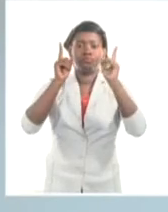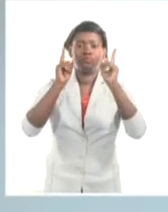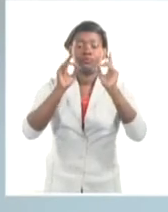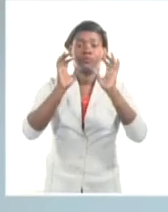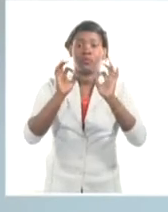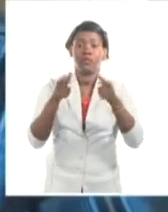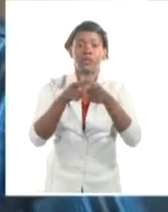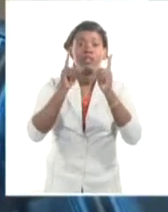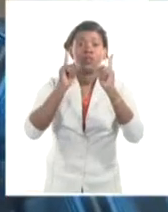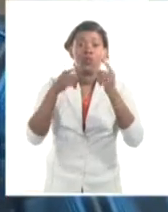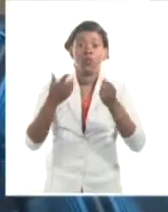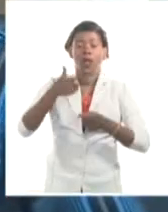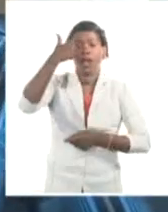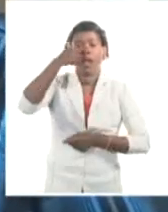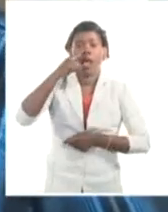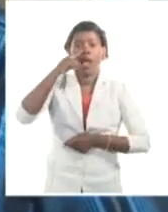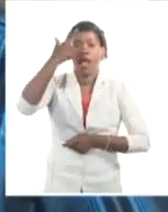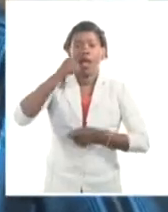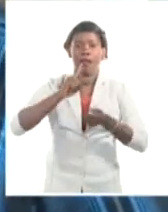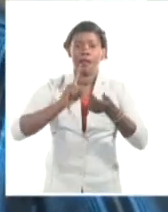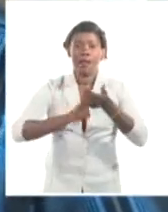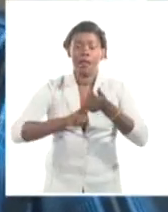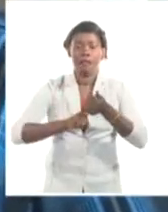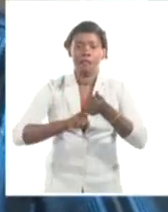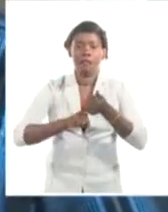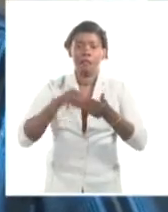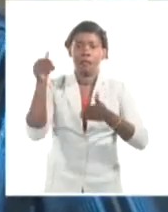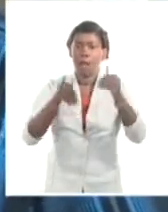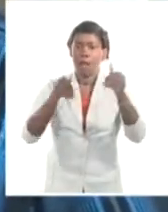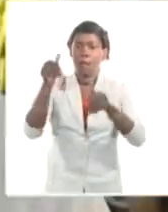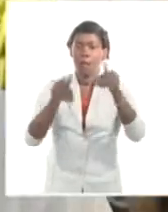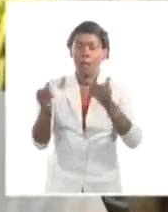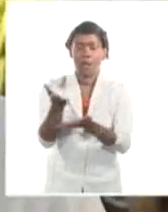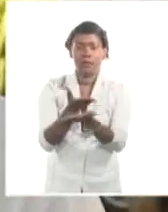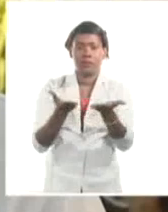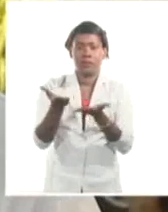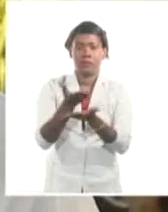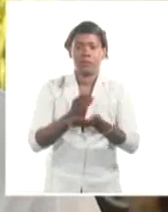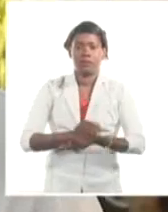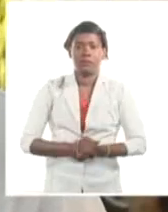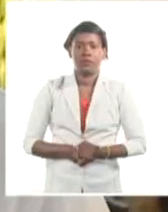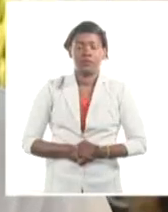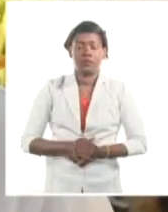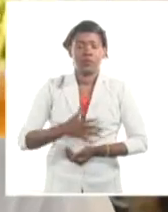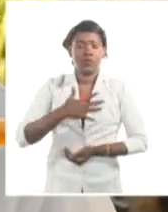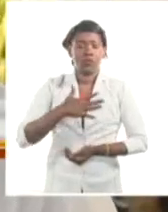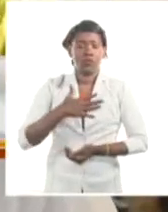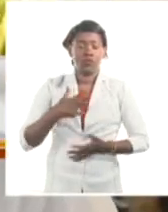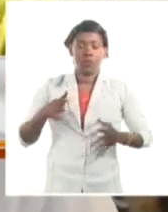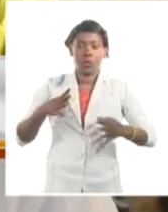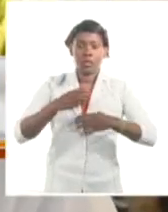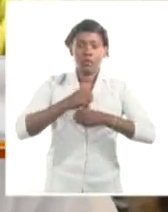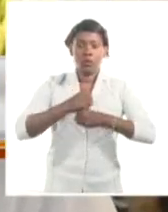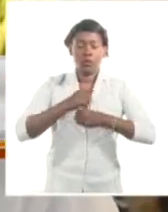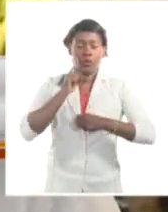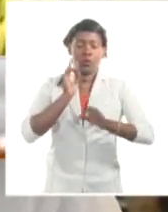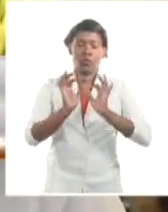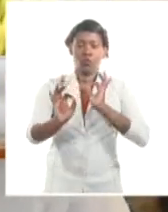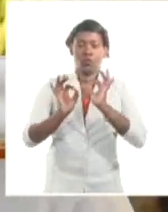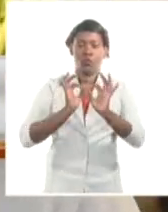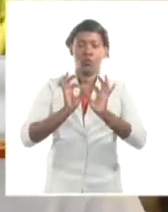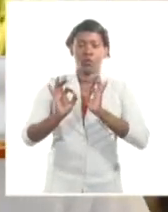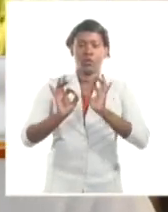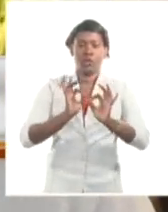asociación de agricultores pequeños estas fueron algunas intervenciones somos dueños de un patrimonio y no lo vamos a entregar como